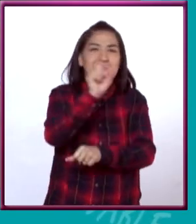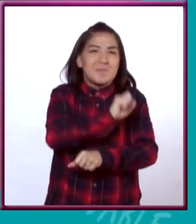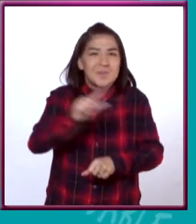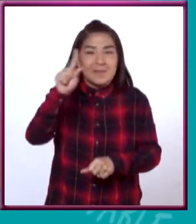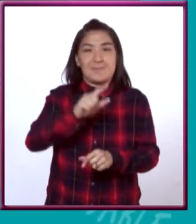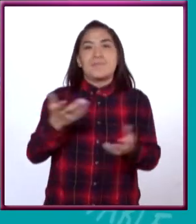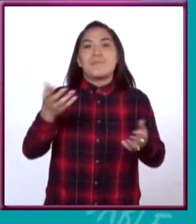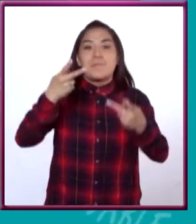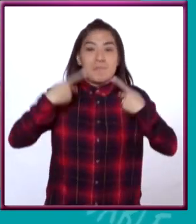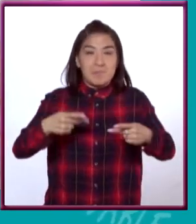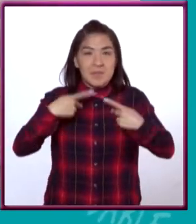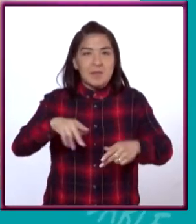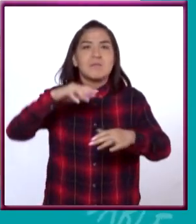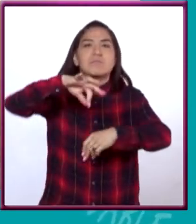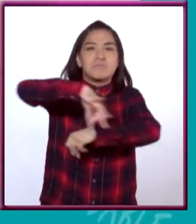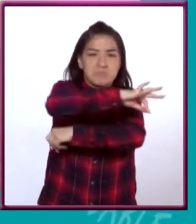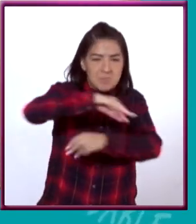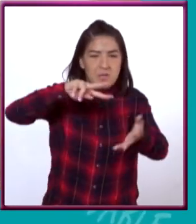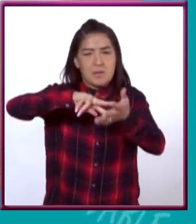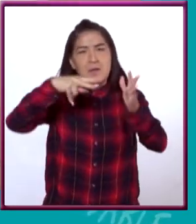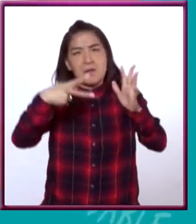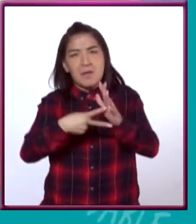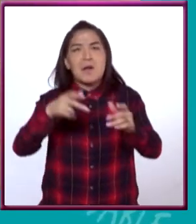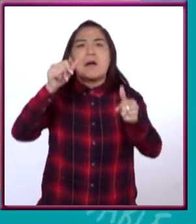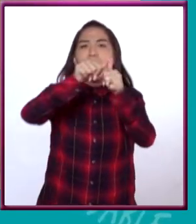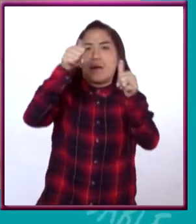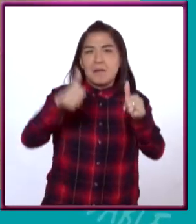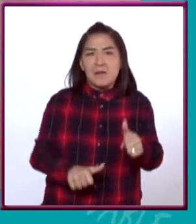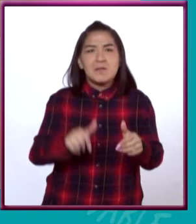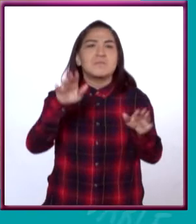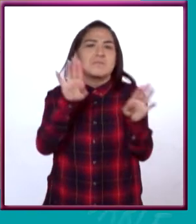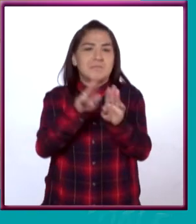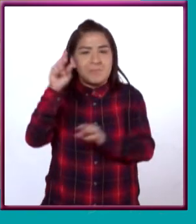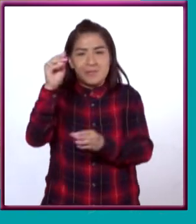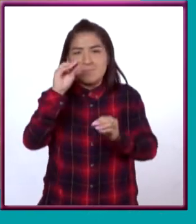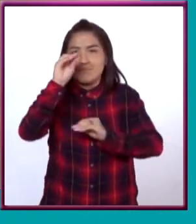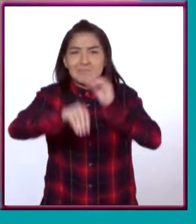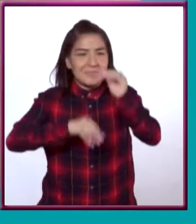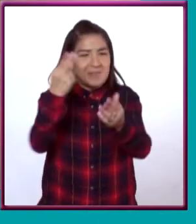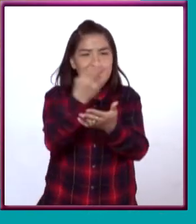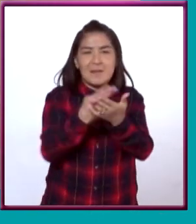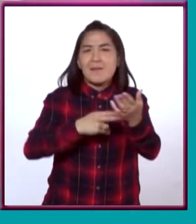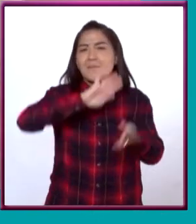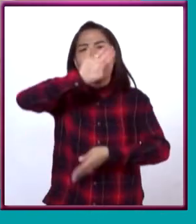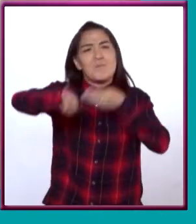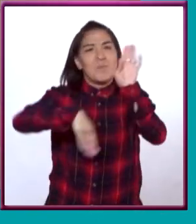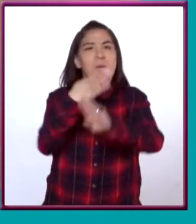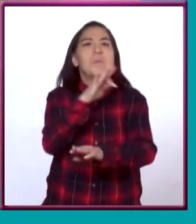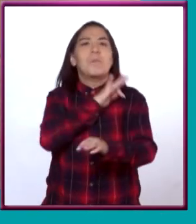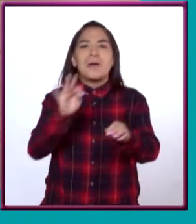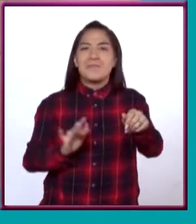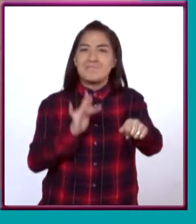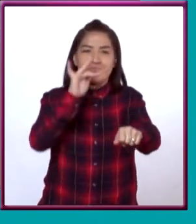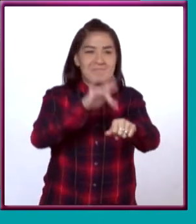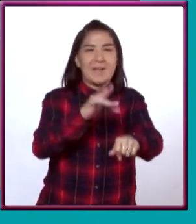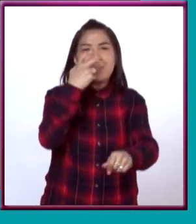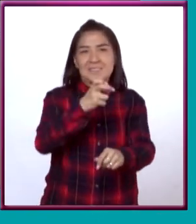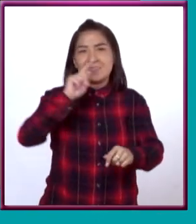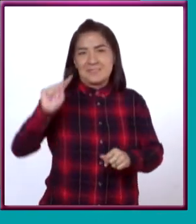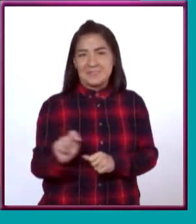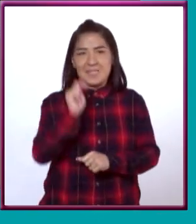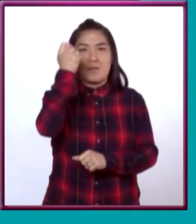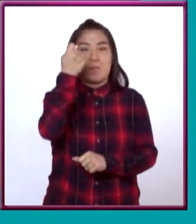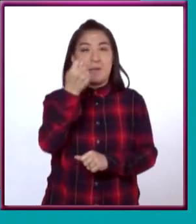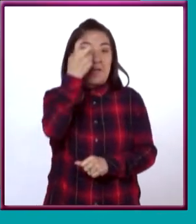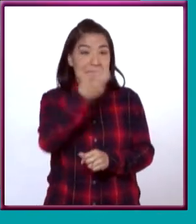pues ingenieros, arquitectos, artistas, diseñadores de todo el mundo podían acceder a la tecnología. El auge